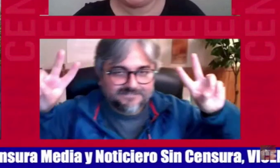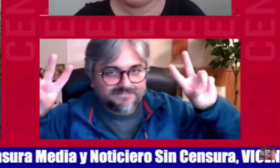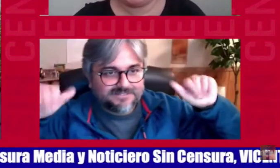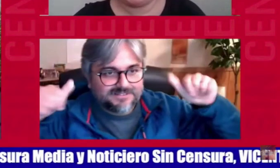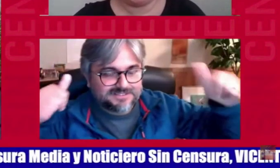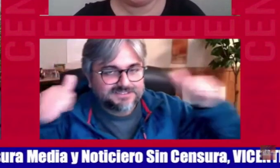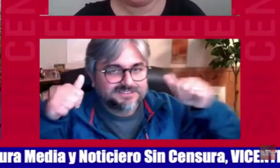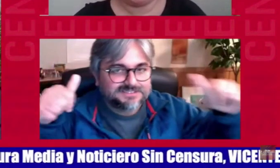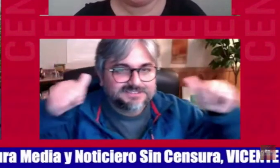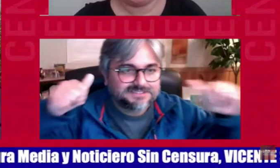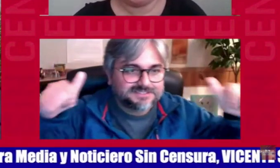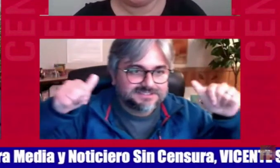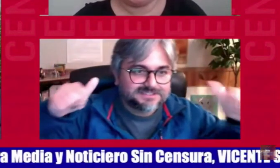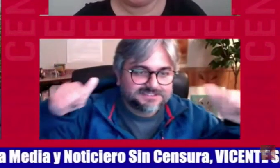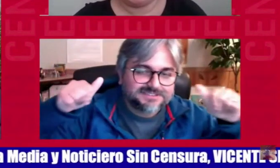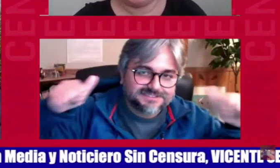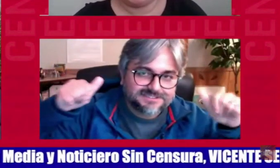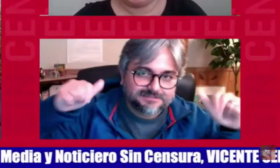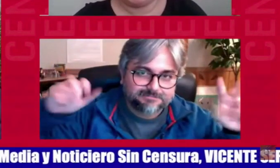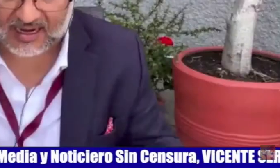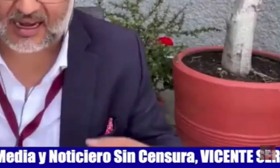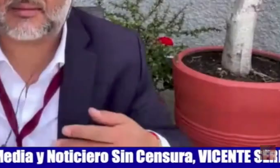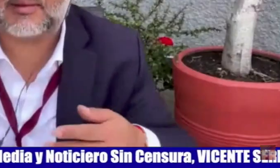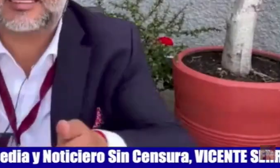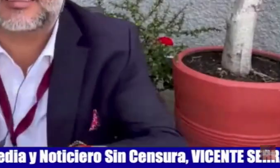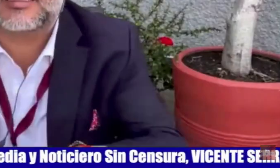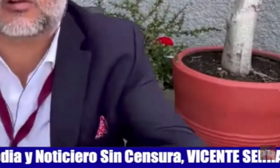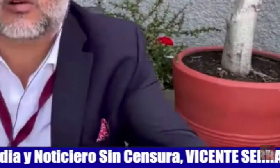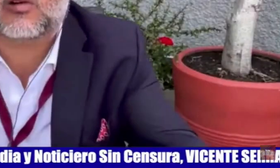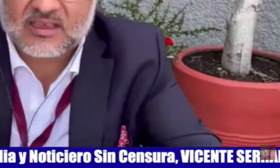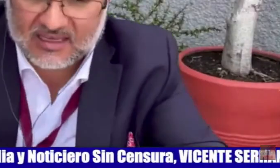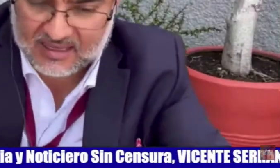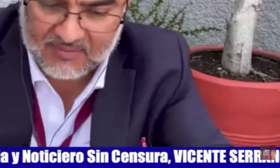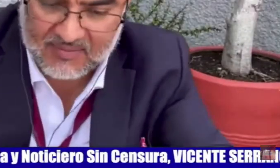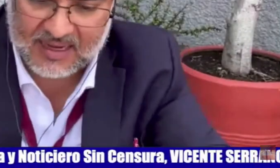Ceballos Alcázar, al buen Toño Ruiz por entrarle a la mesa de diálogo, y déjenme